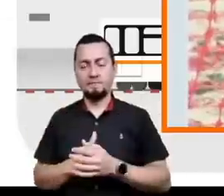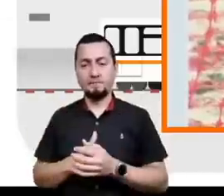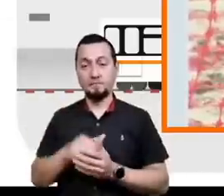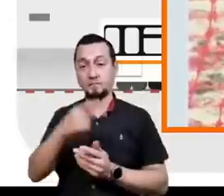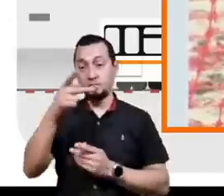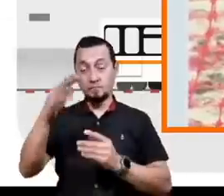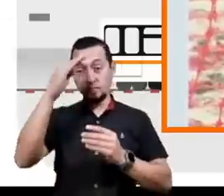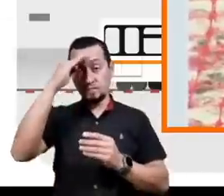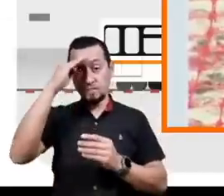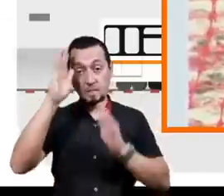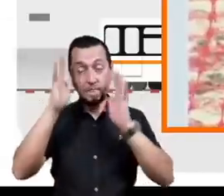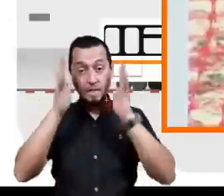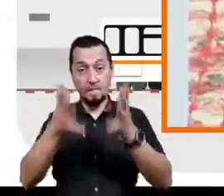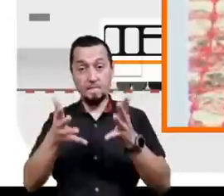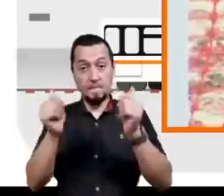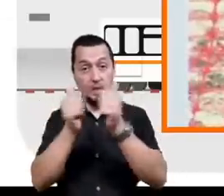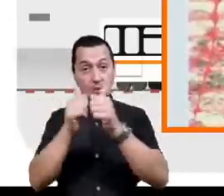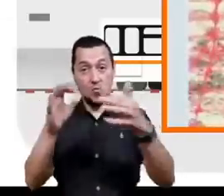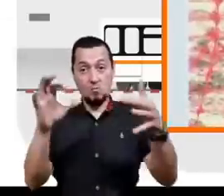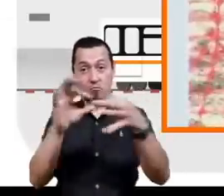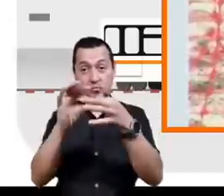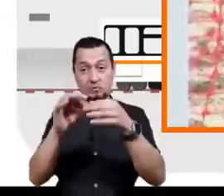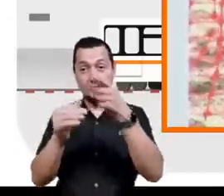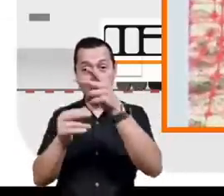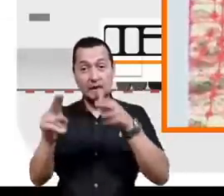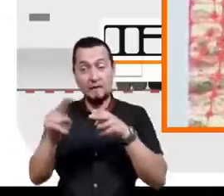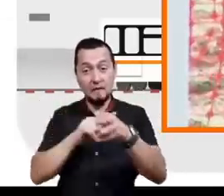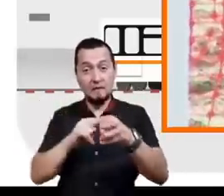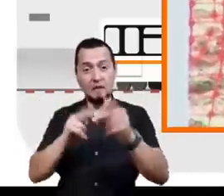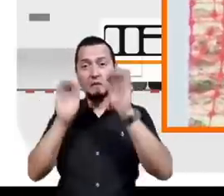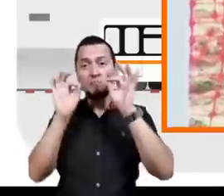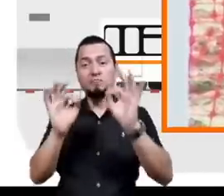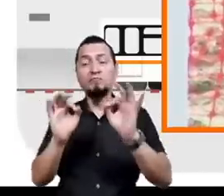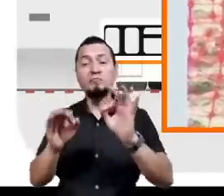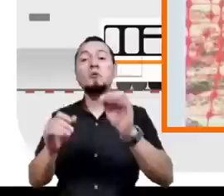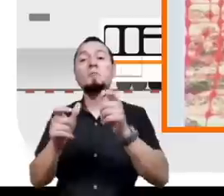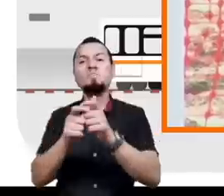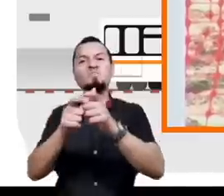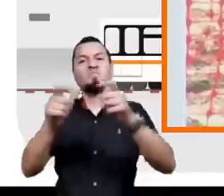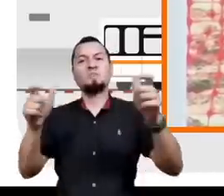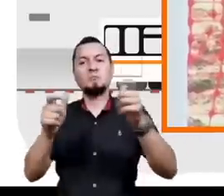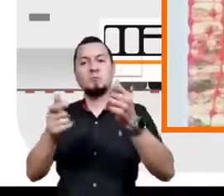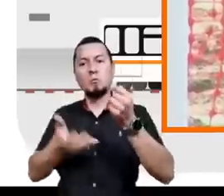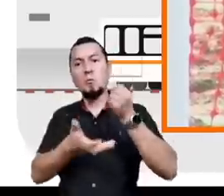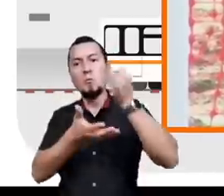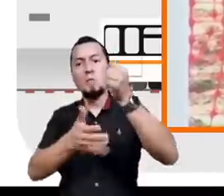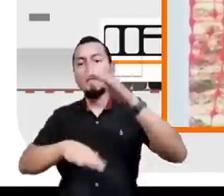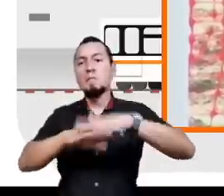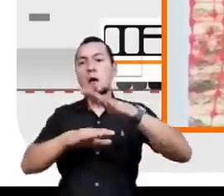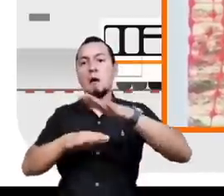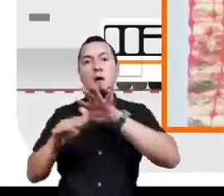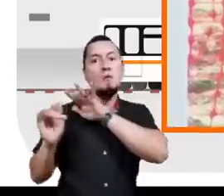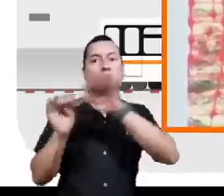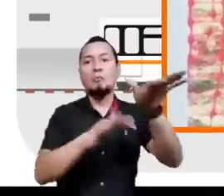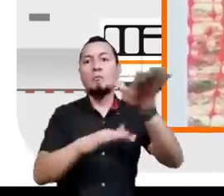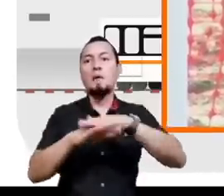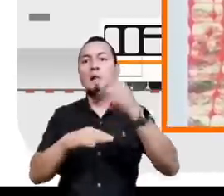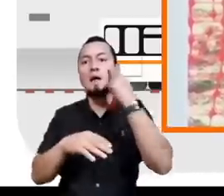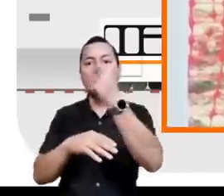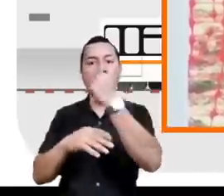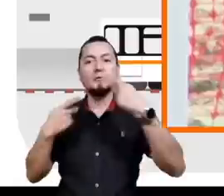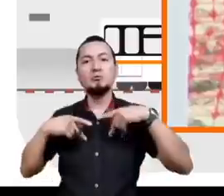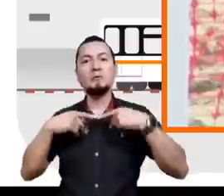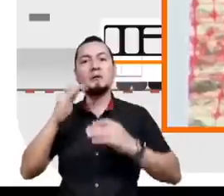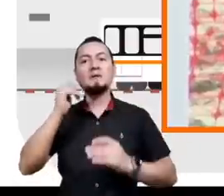mayor conectividad que ofrecerá esta nueva línea, se incrementará el potencial económico de su zona de influencia. En este significativo